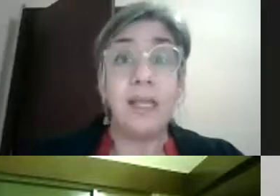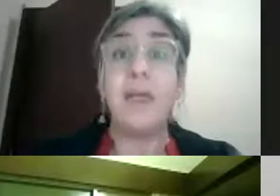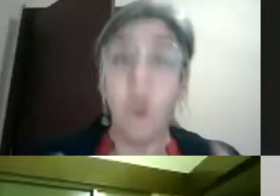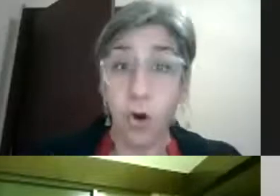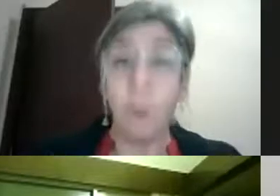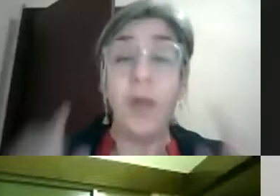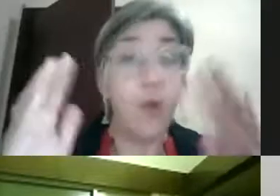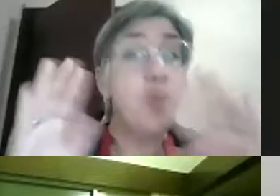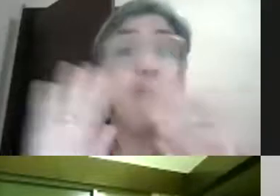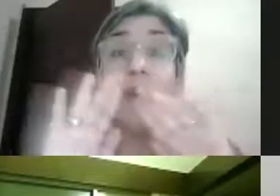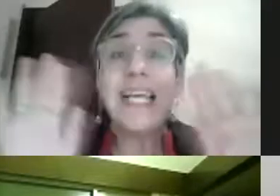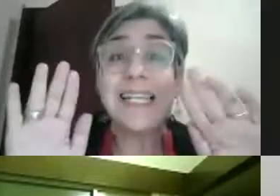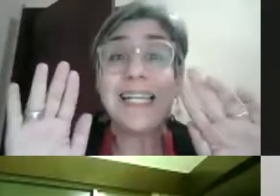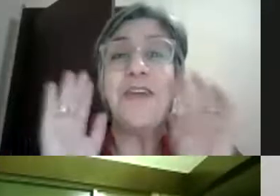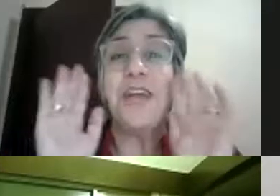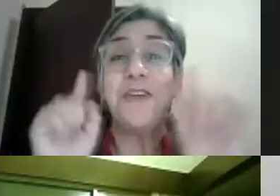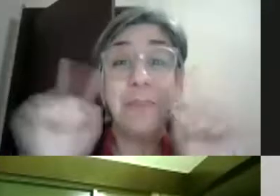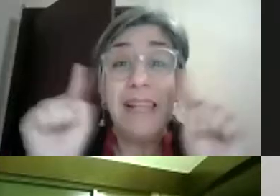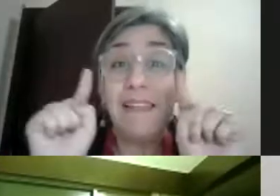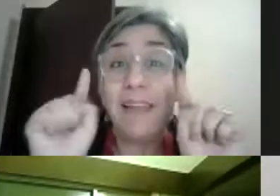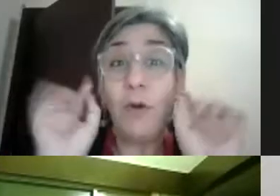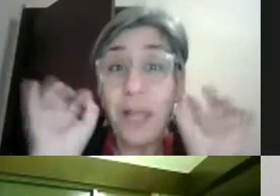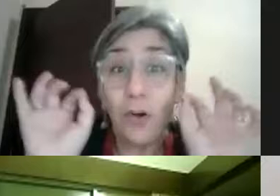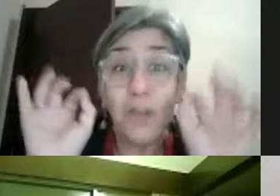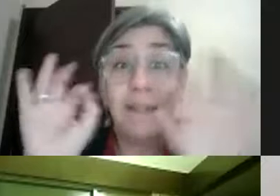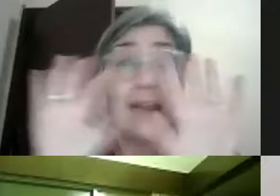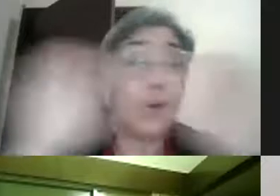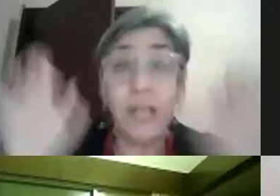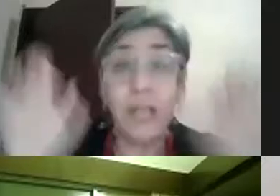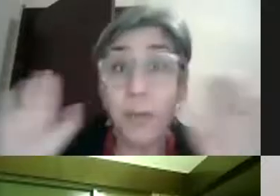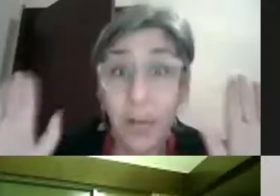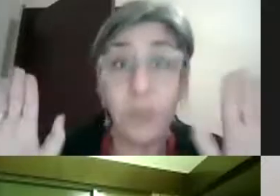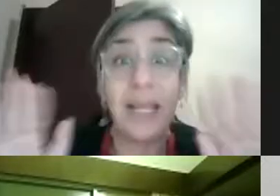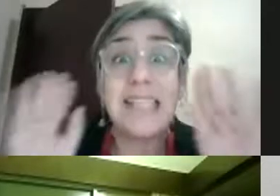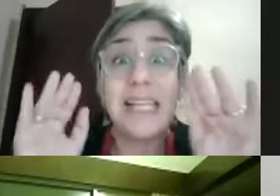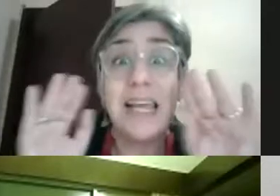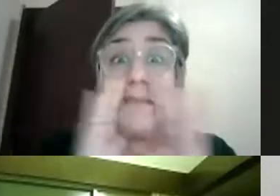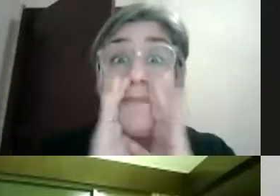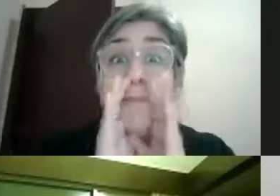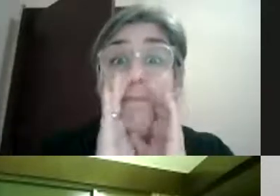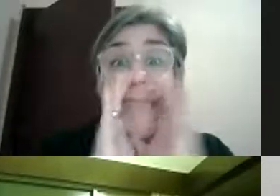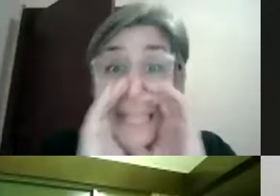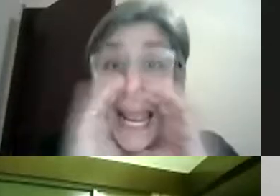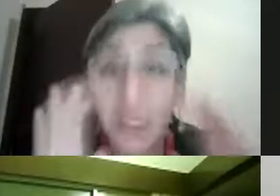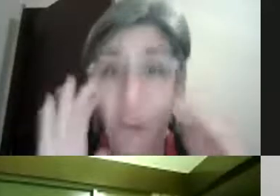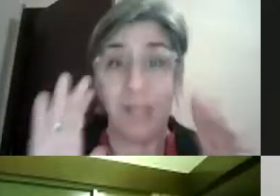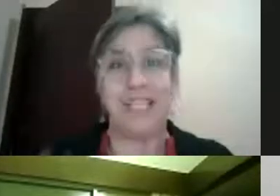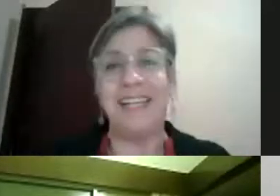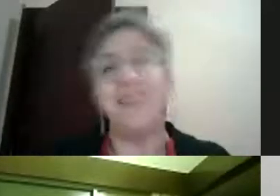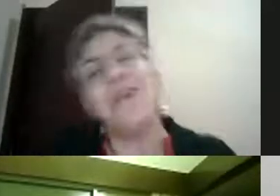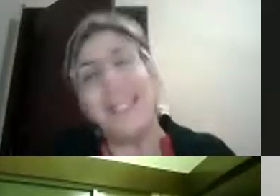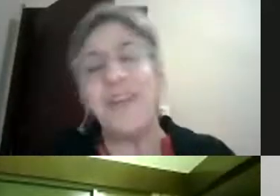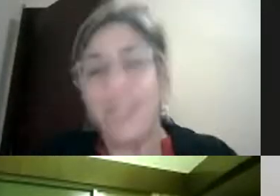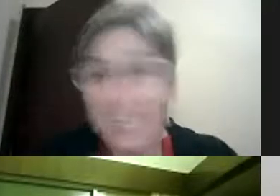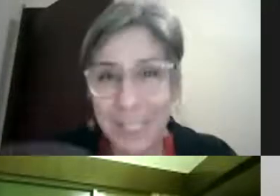que, y ojo, vuelvo, creo que no depende del gobierno ni de la ideología del gobierno, porque hace 20 años que estamos